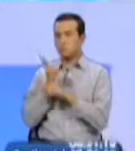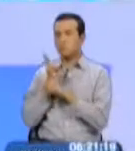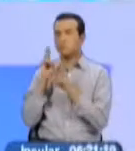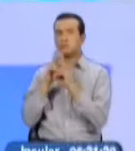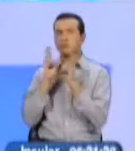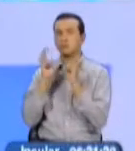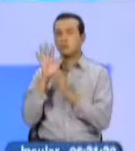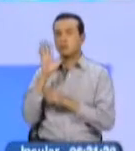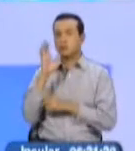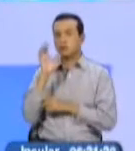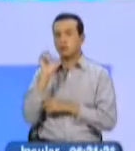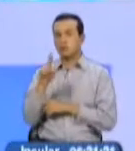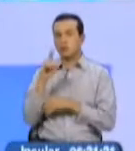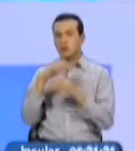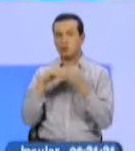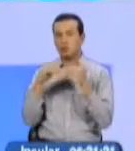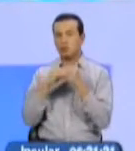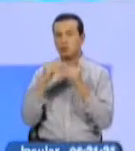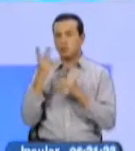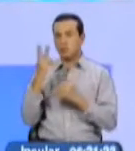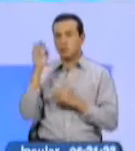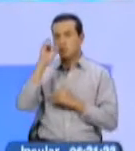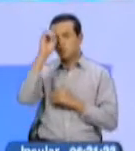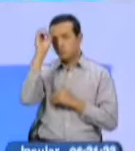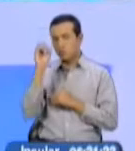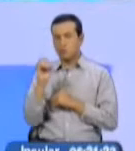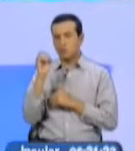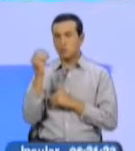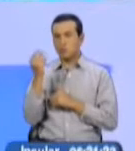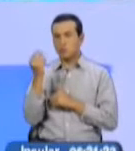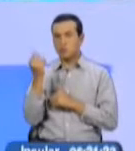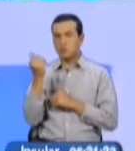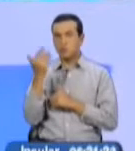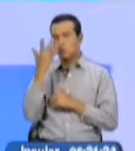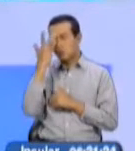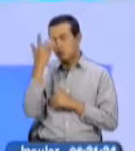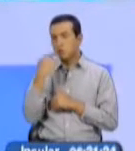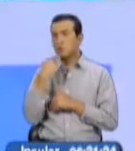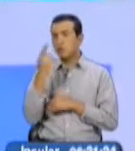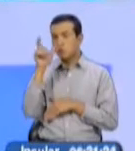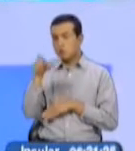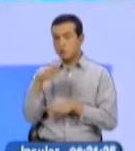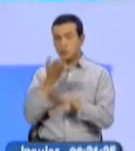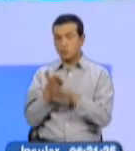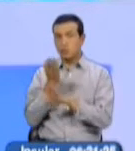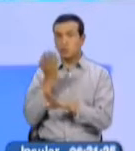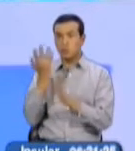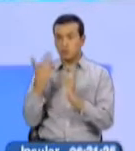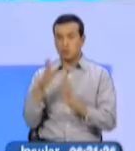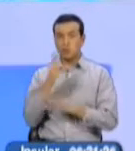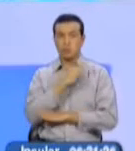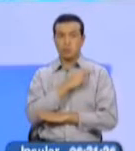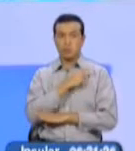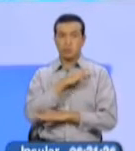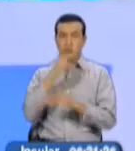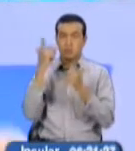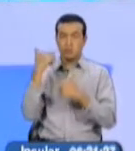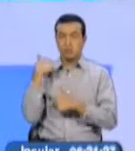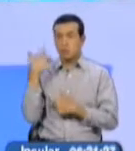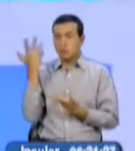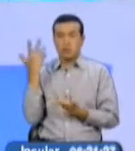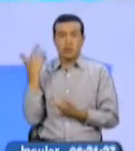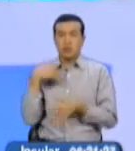dar 15 mil dólares con un 2% de interés porque él ha dicho cuando uno sale de la universidad no tiene